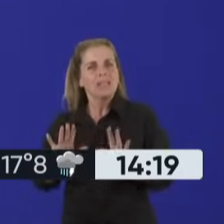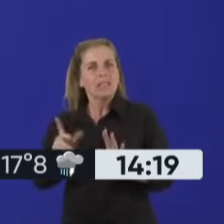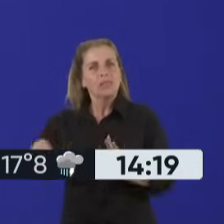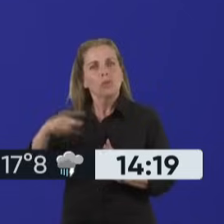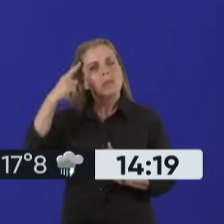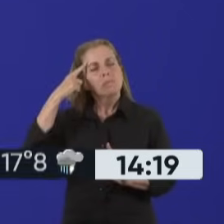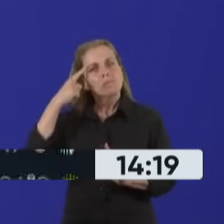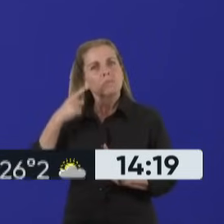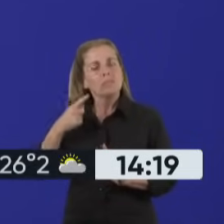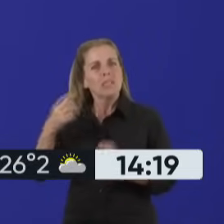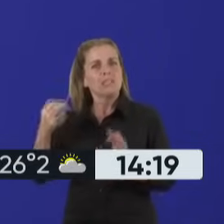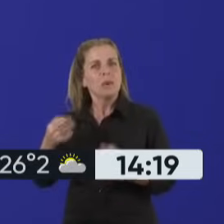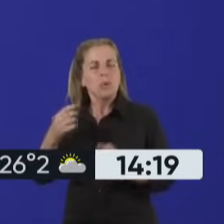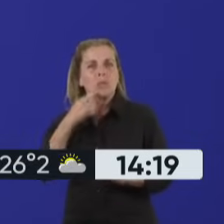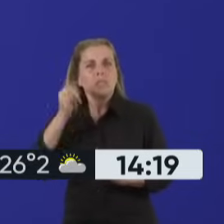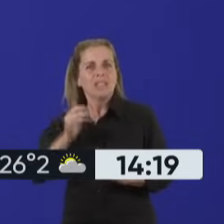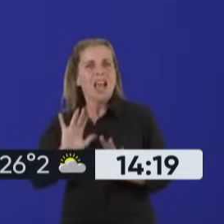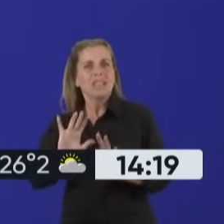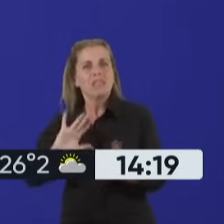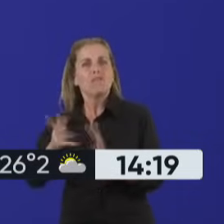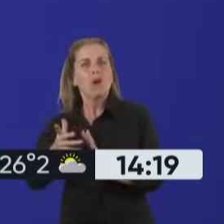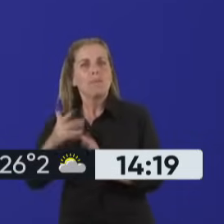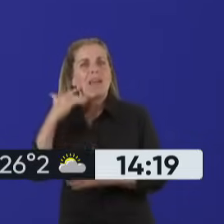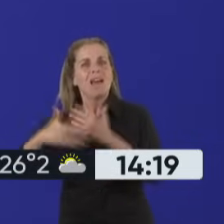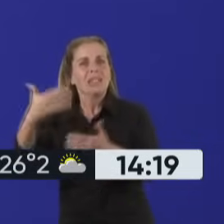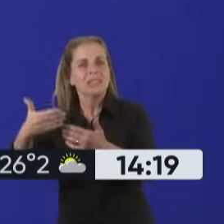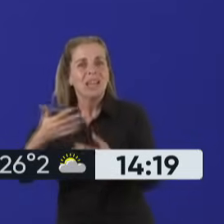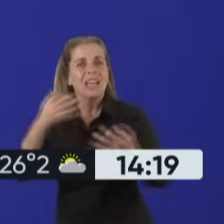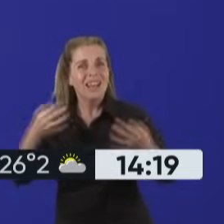realidad ese es el modelo que nos hundió.